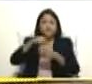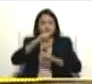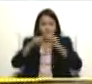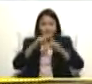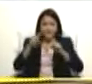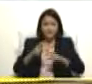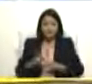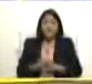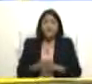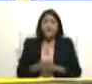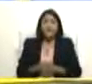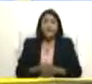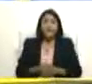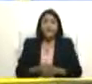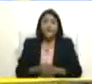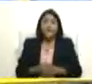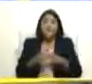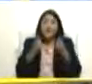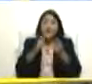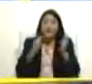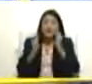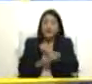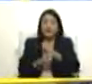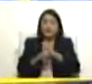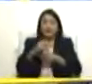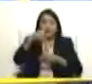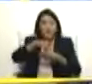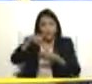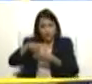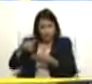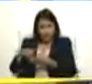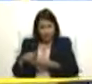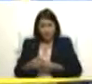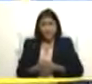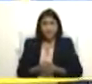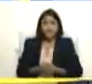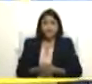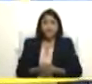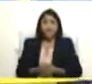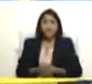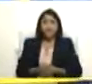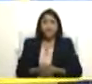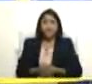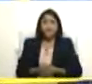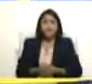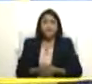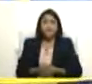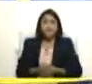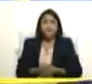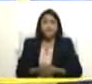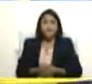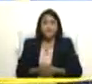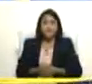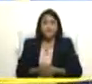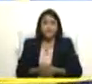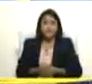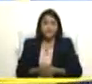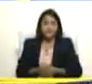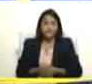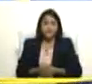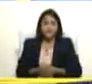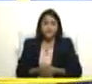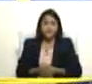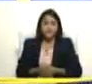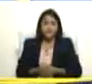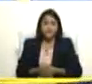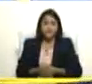consultivo para hacerle una enmienda a la Constitución y permitir la elección democrática, popular y consecutiva para todos